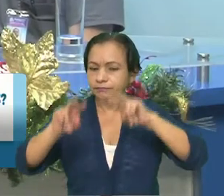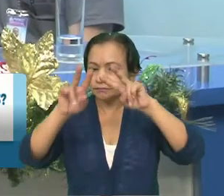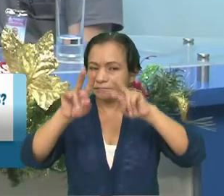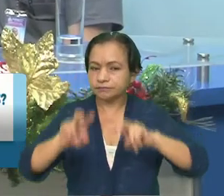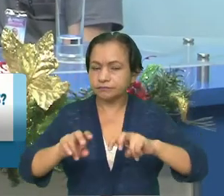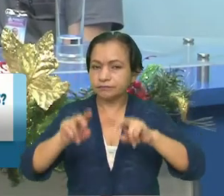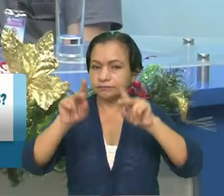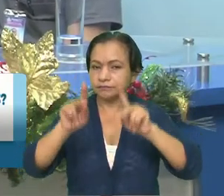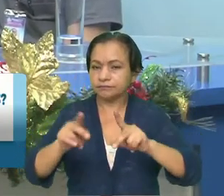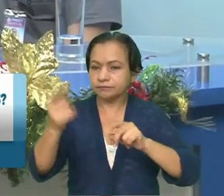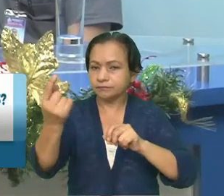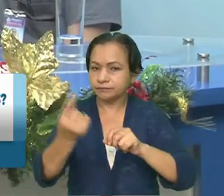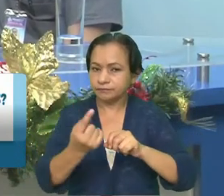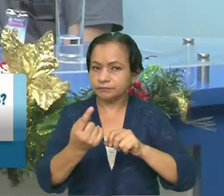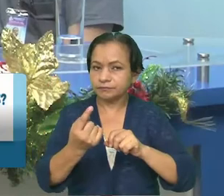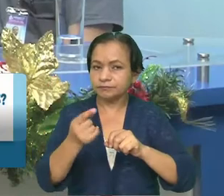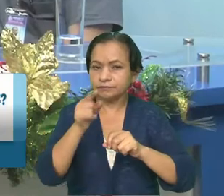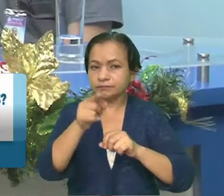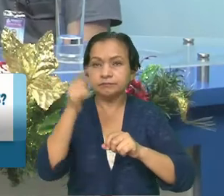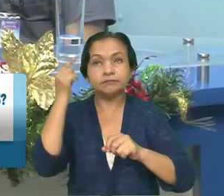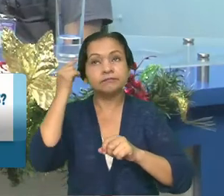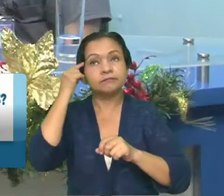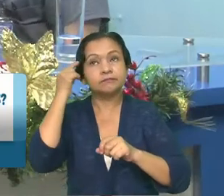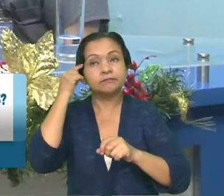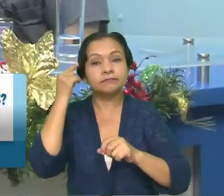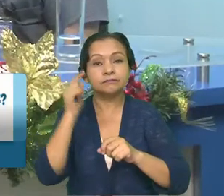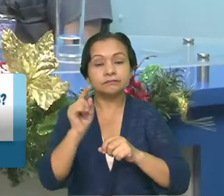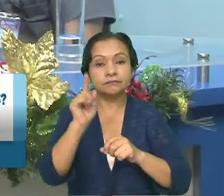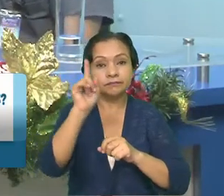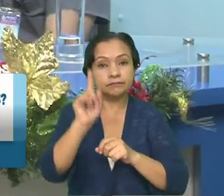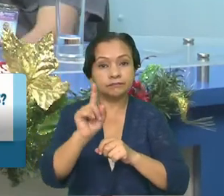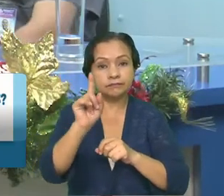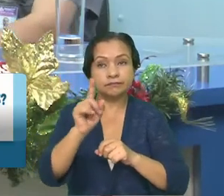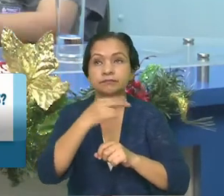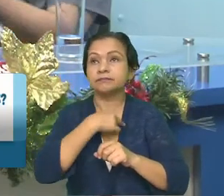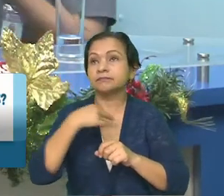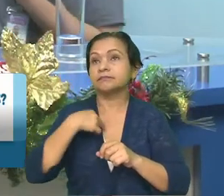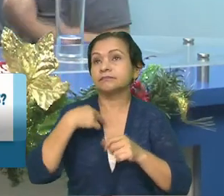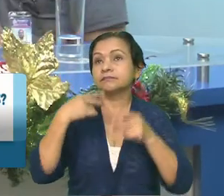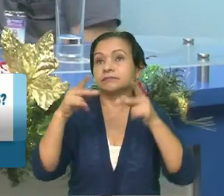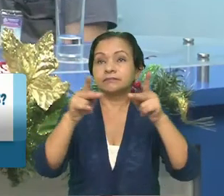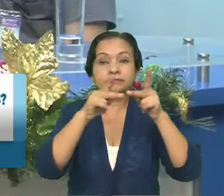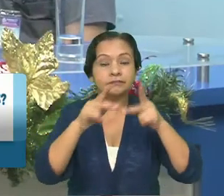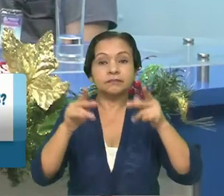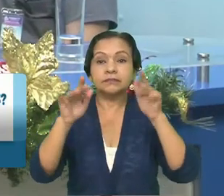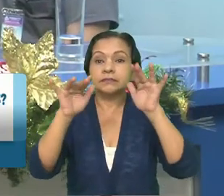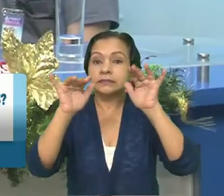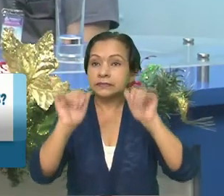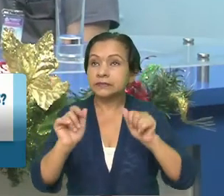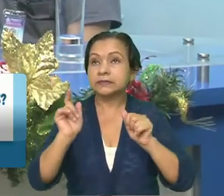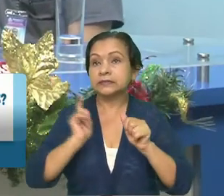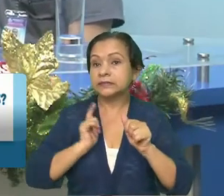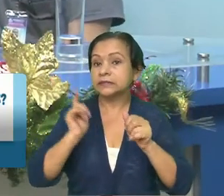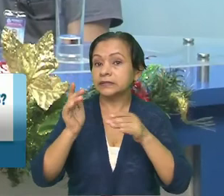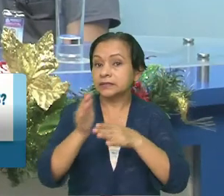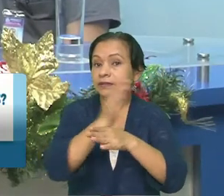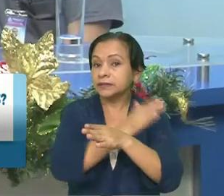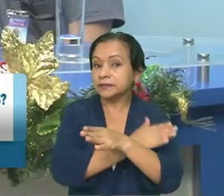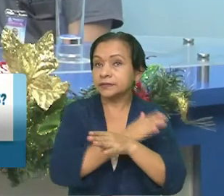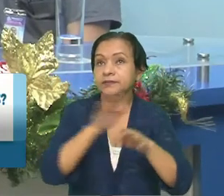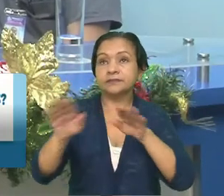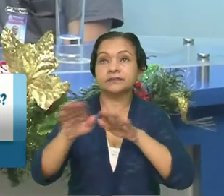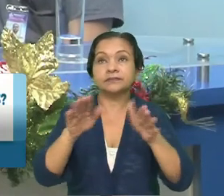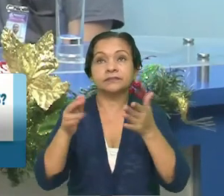paciente con que vos crees que es su primer episodio clínico, el paciente ya ha tenido previos. Y si no nos